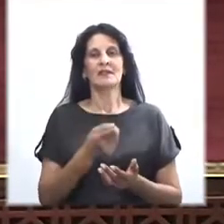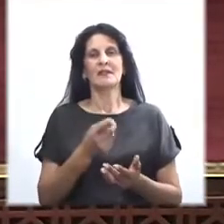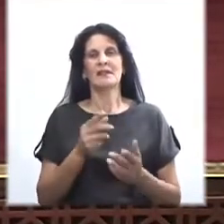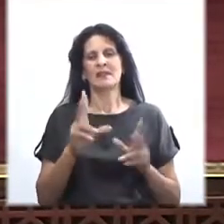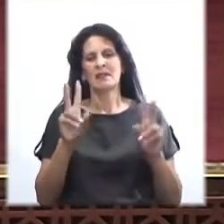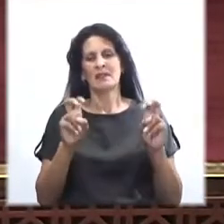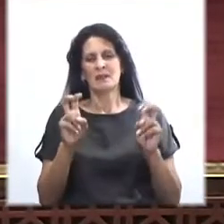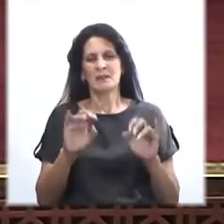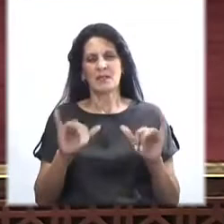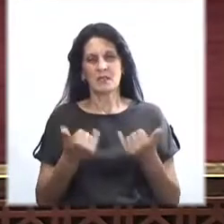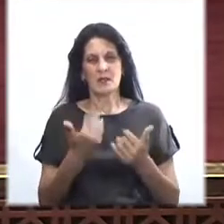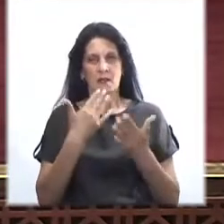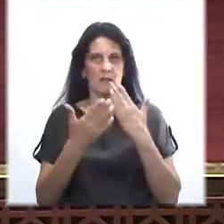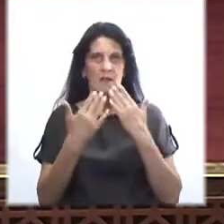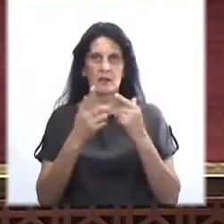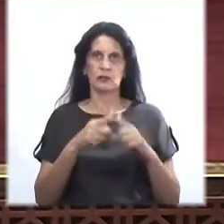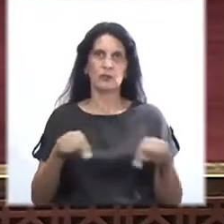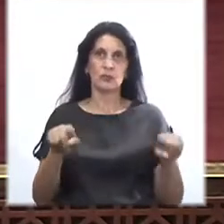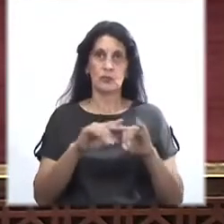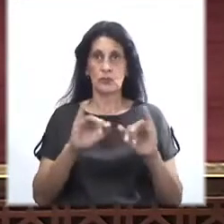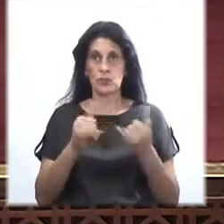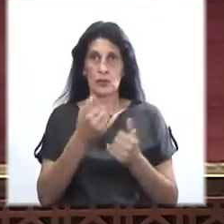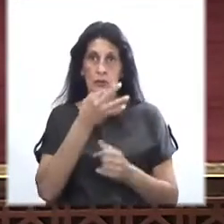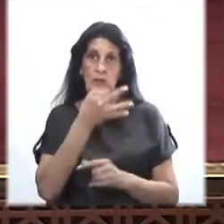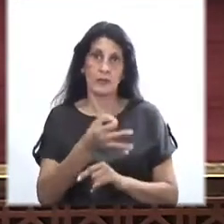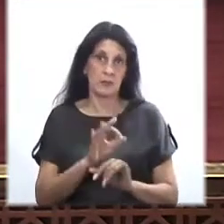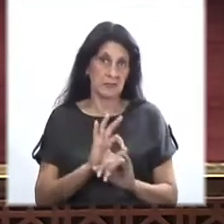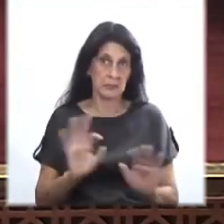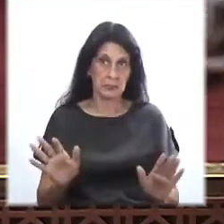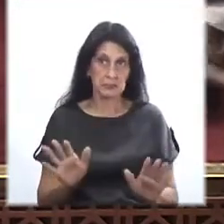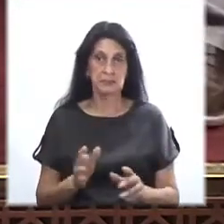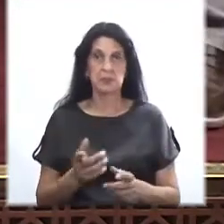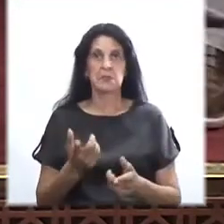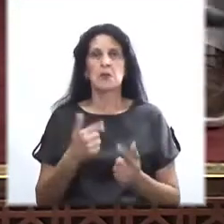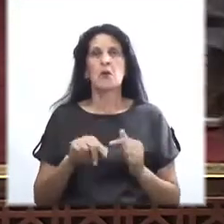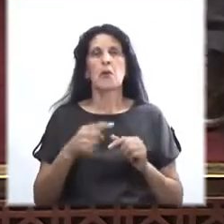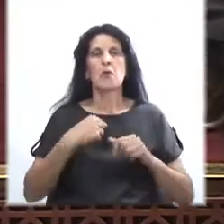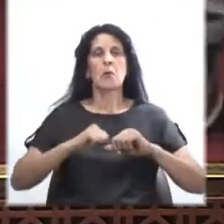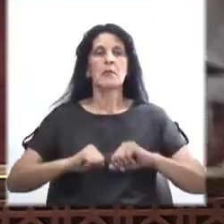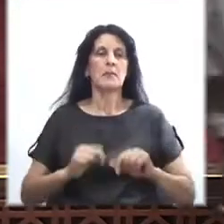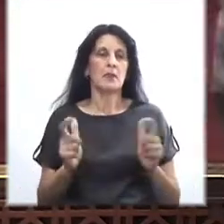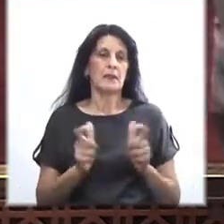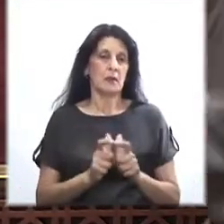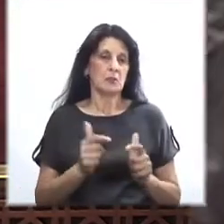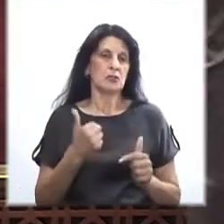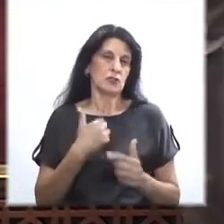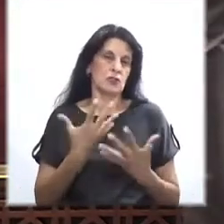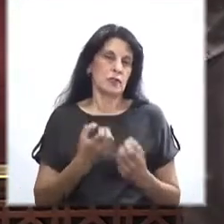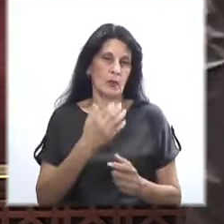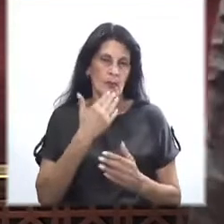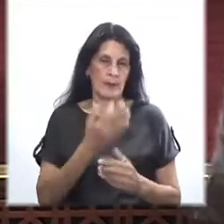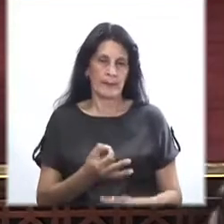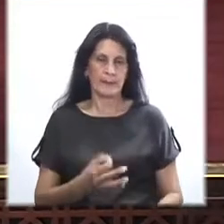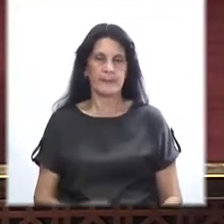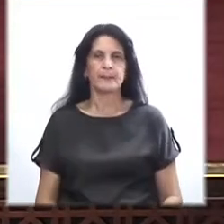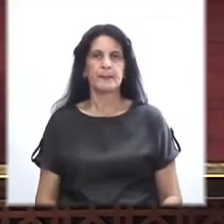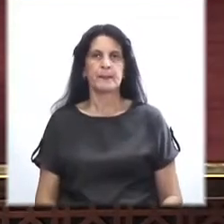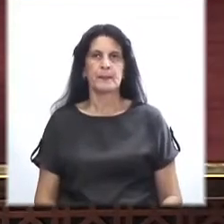todos, todos lo dijeron, pero algunos detalles que como miembro de la comisión también quiero destacar.